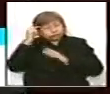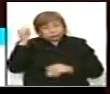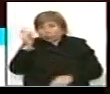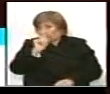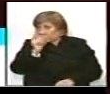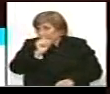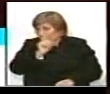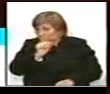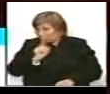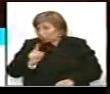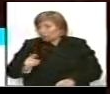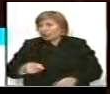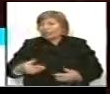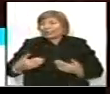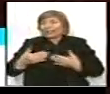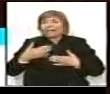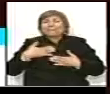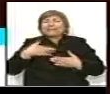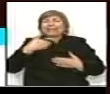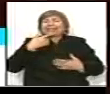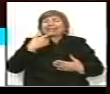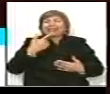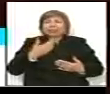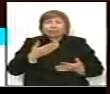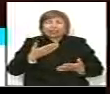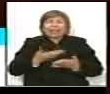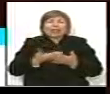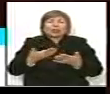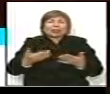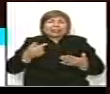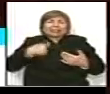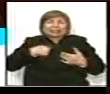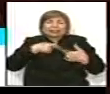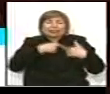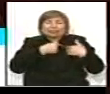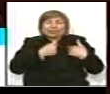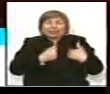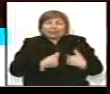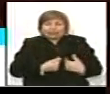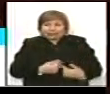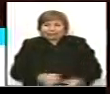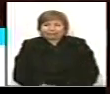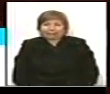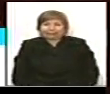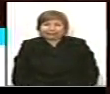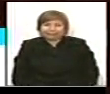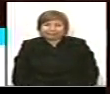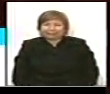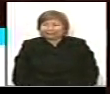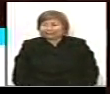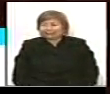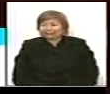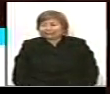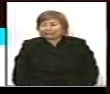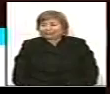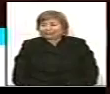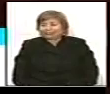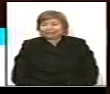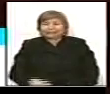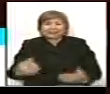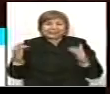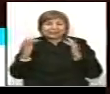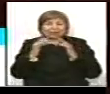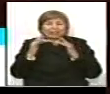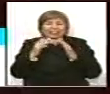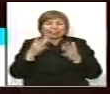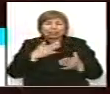¿ya? Me refiero a algo que está en mi corazón. Y tiene que tener una